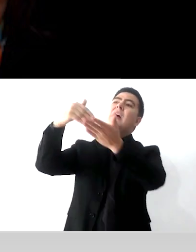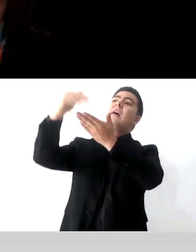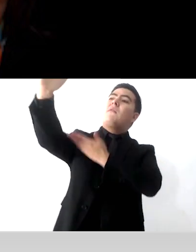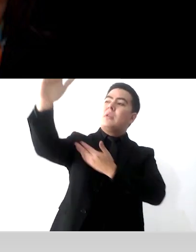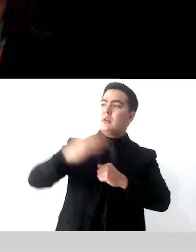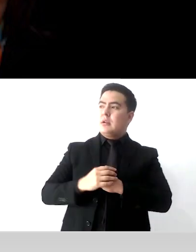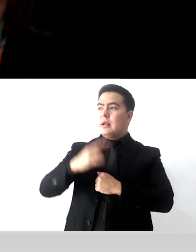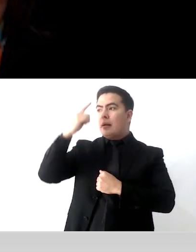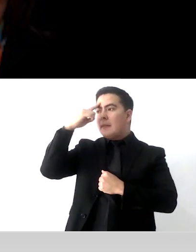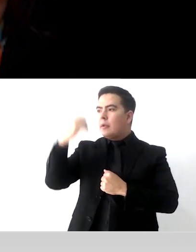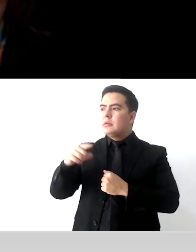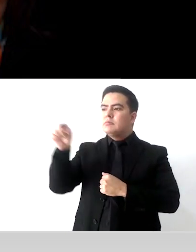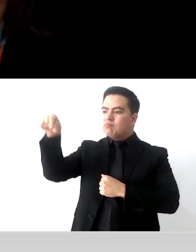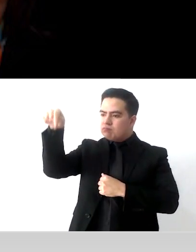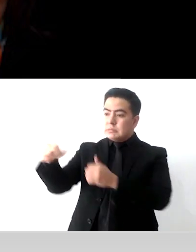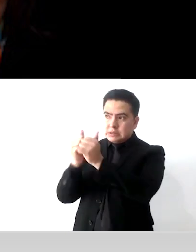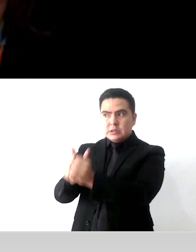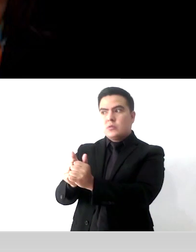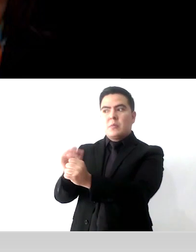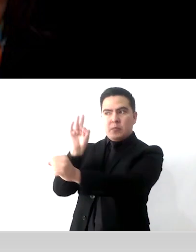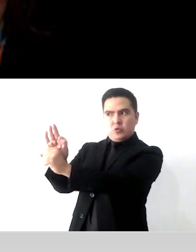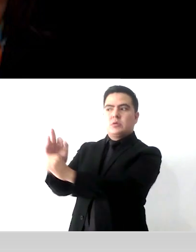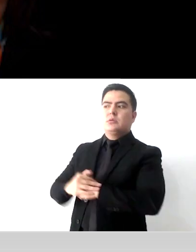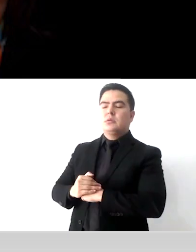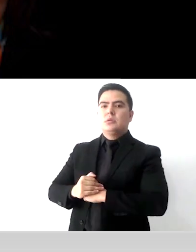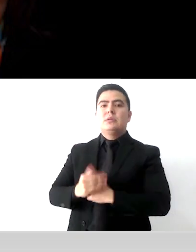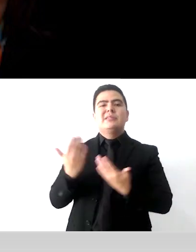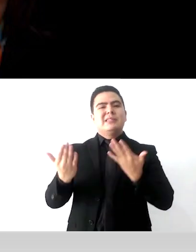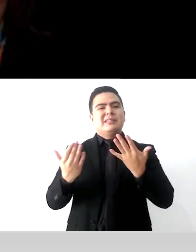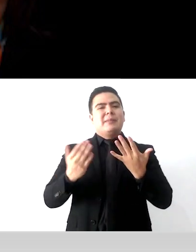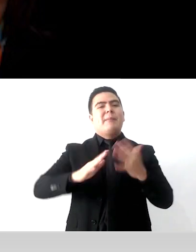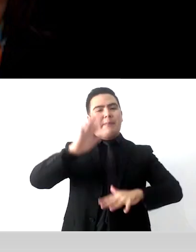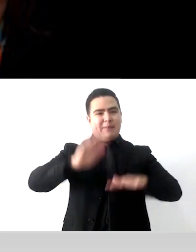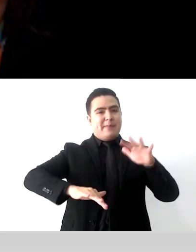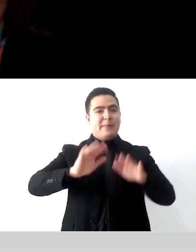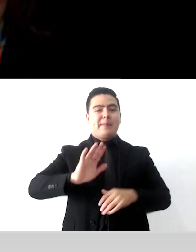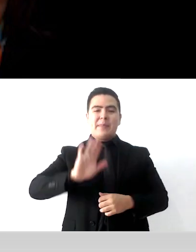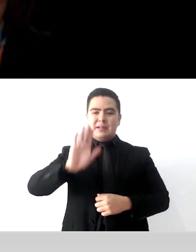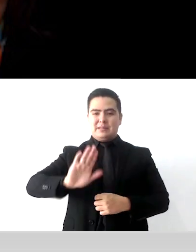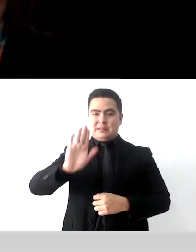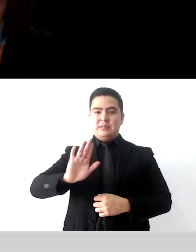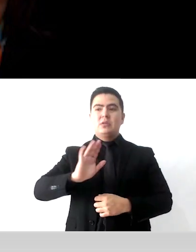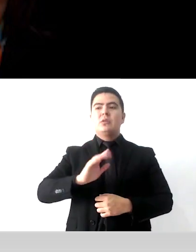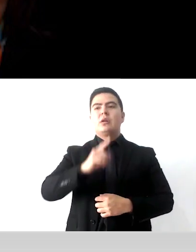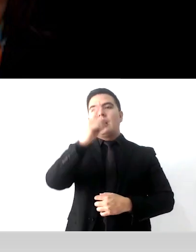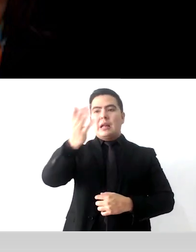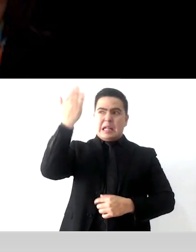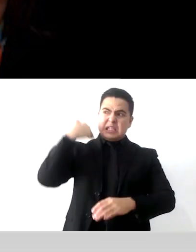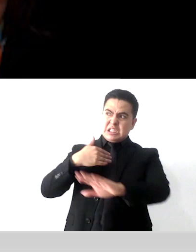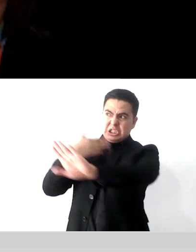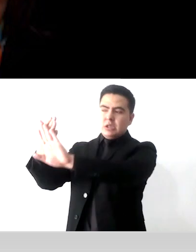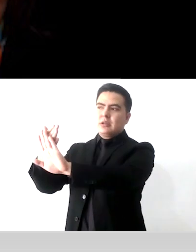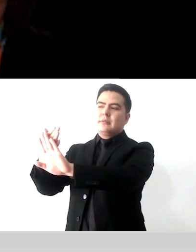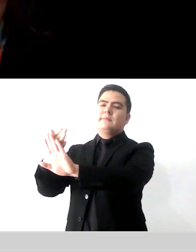¿no? Puede ser que es el contrincante. También hay violencia política en las familias, que los hijos, esposos